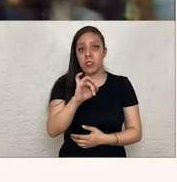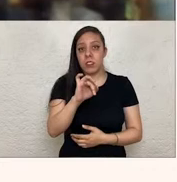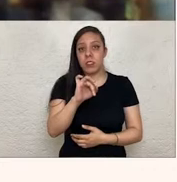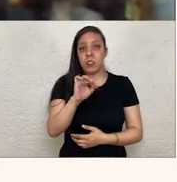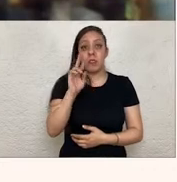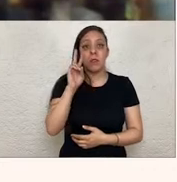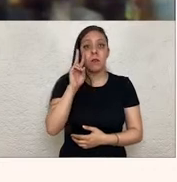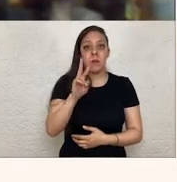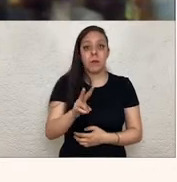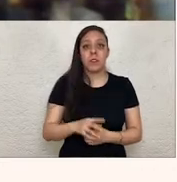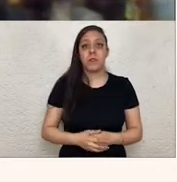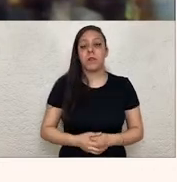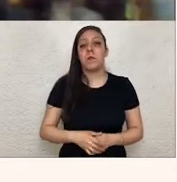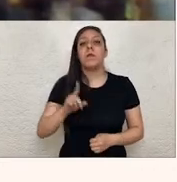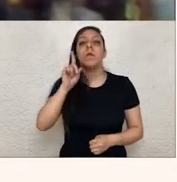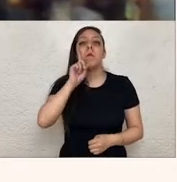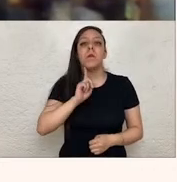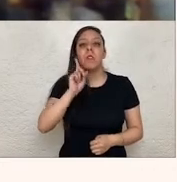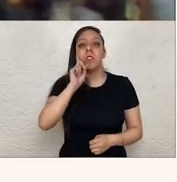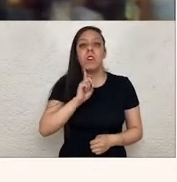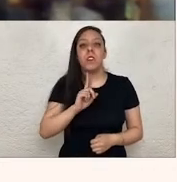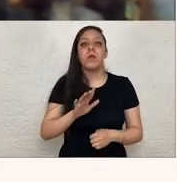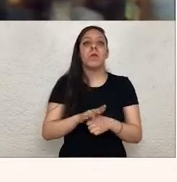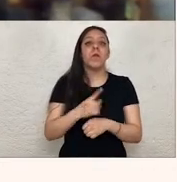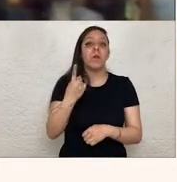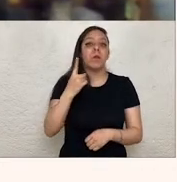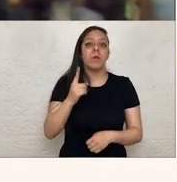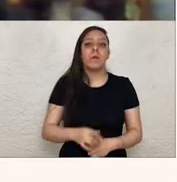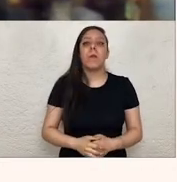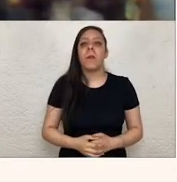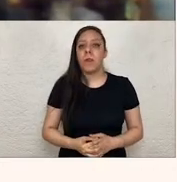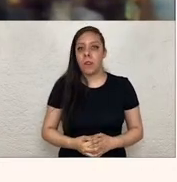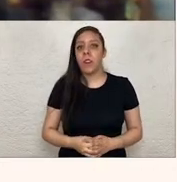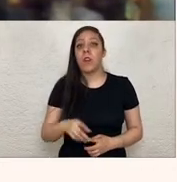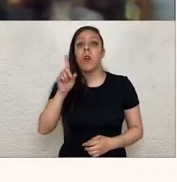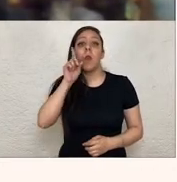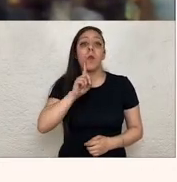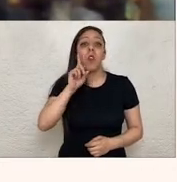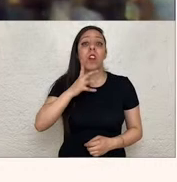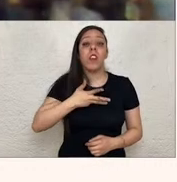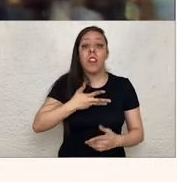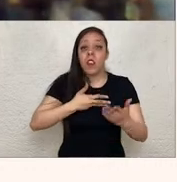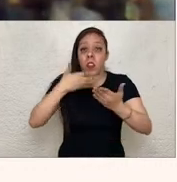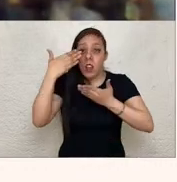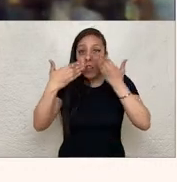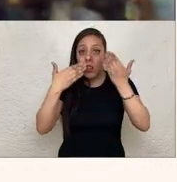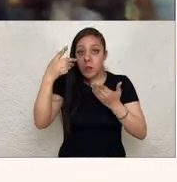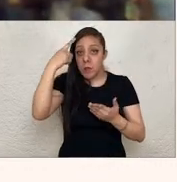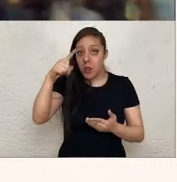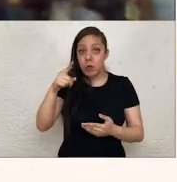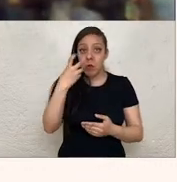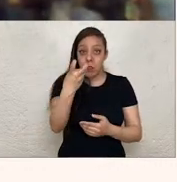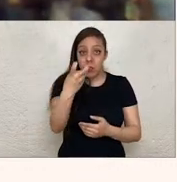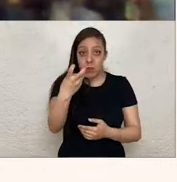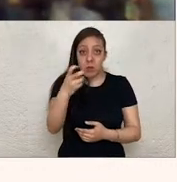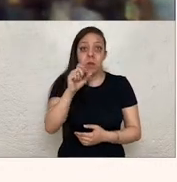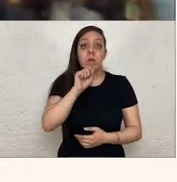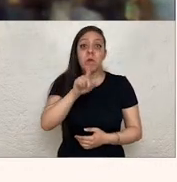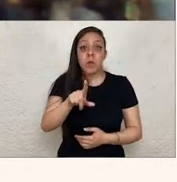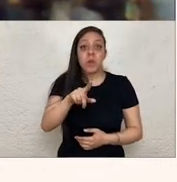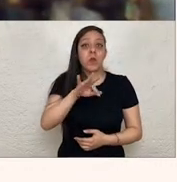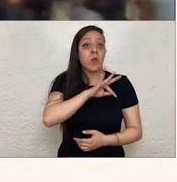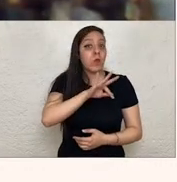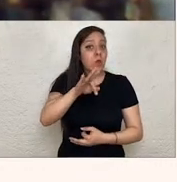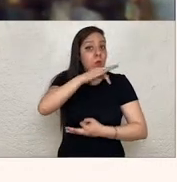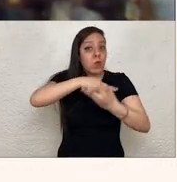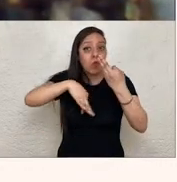bueno, es para las mujeres, por las mujeres y para las mujeres que debemos hacerlo, que debemos estudiar la historia de la mujer, pero